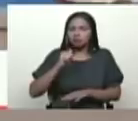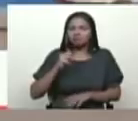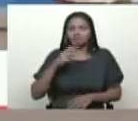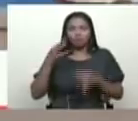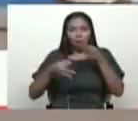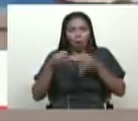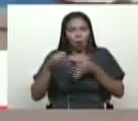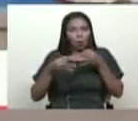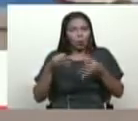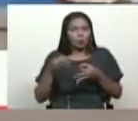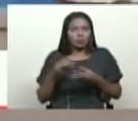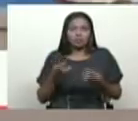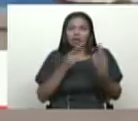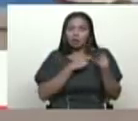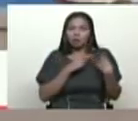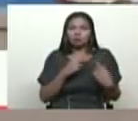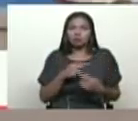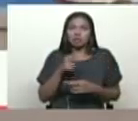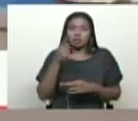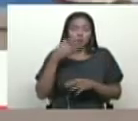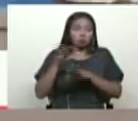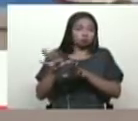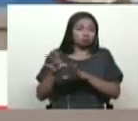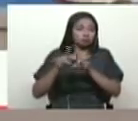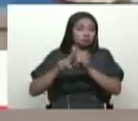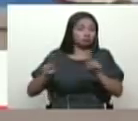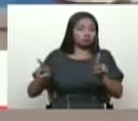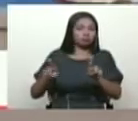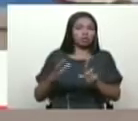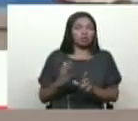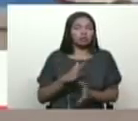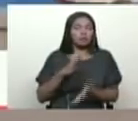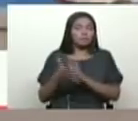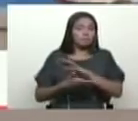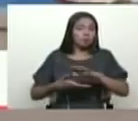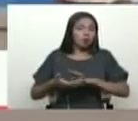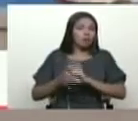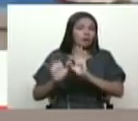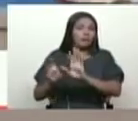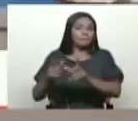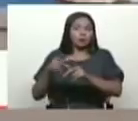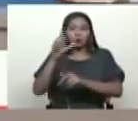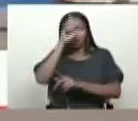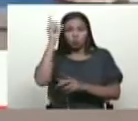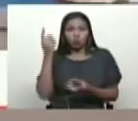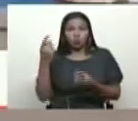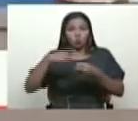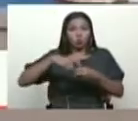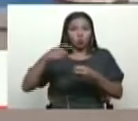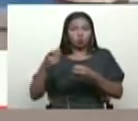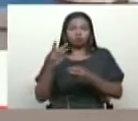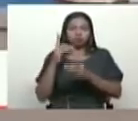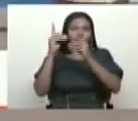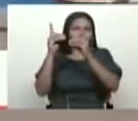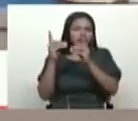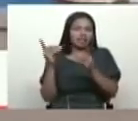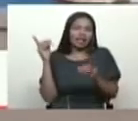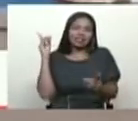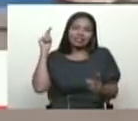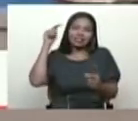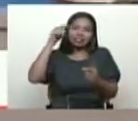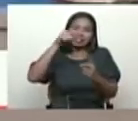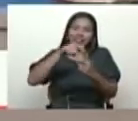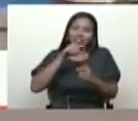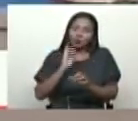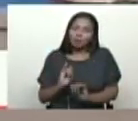justicia. Y allá ellos con sus divisiones. Pero con él o sin él, el destino era el mismo, la derrota del golpismo.